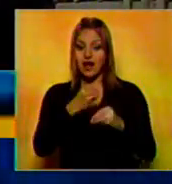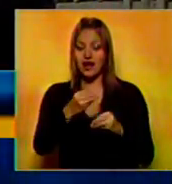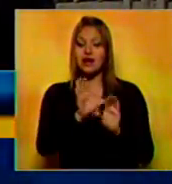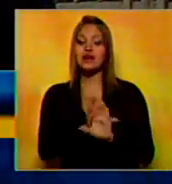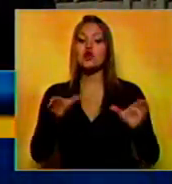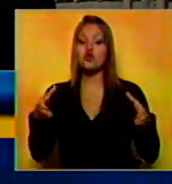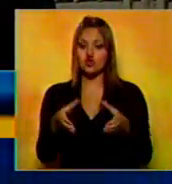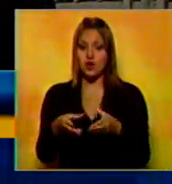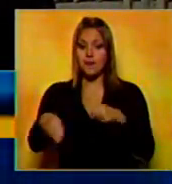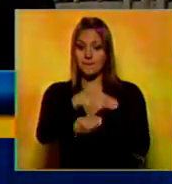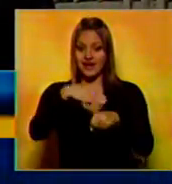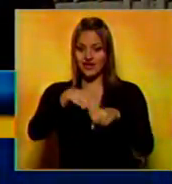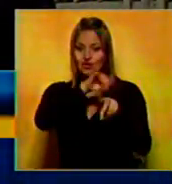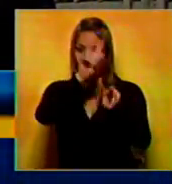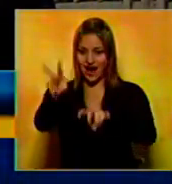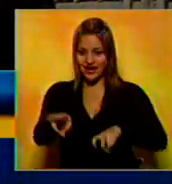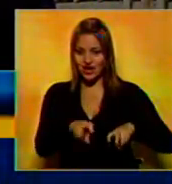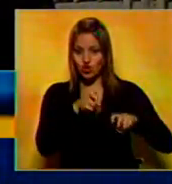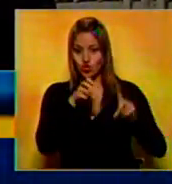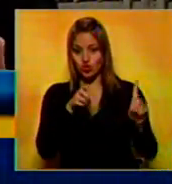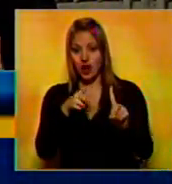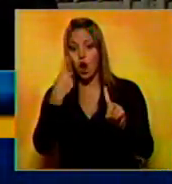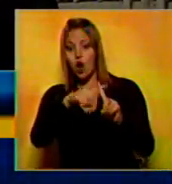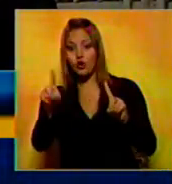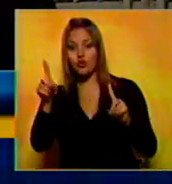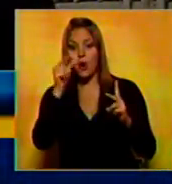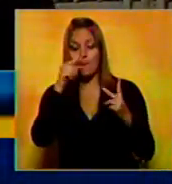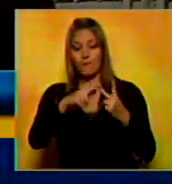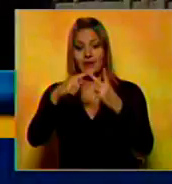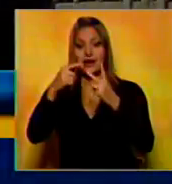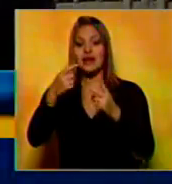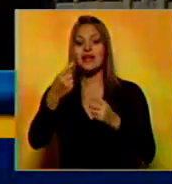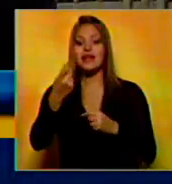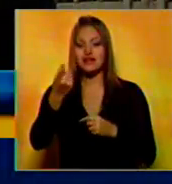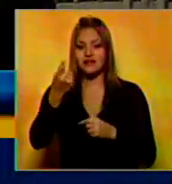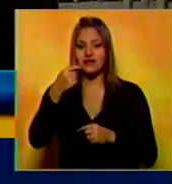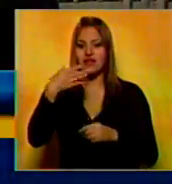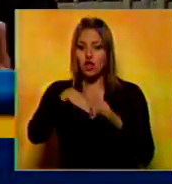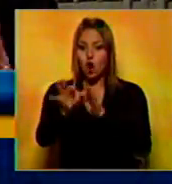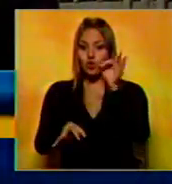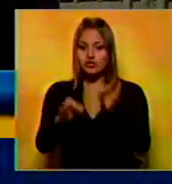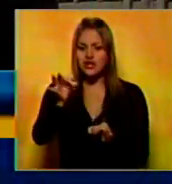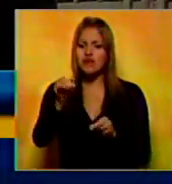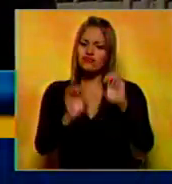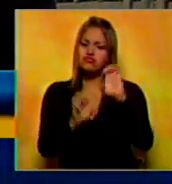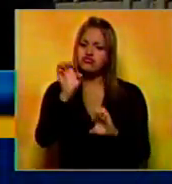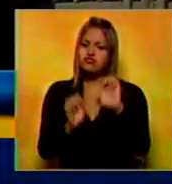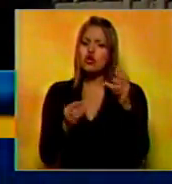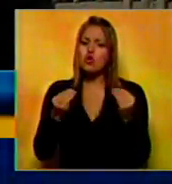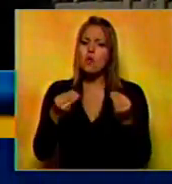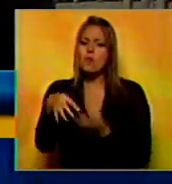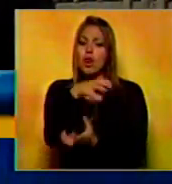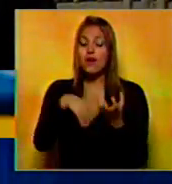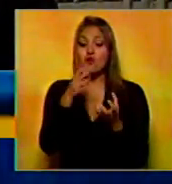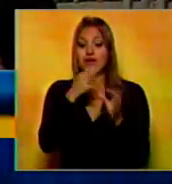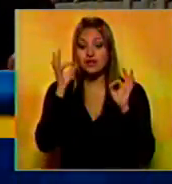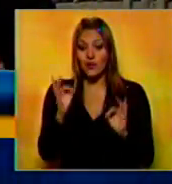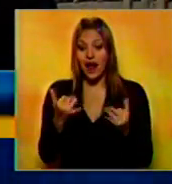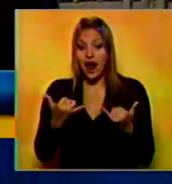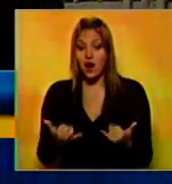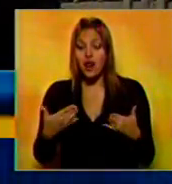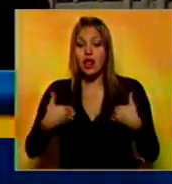una reunión con el ministro de Agricultura, Juan Carlos Loyo, y el titular de Interior y Justicia, Néstor Reverola, a fin de evaluar la problemática de inseguridad que están